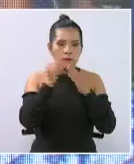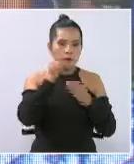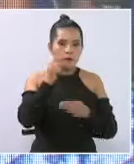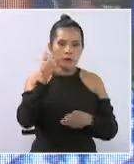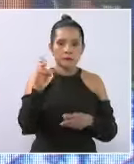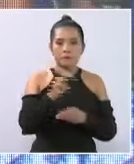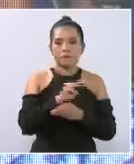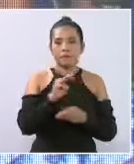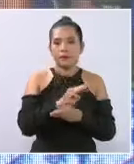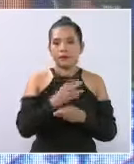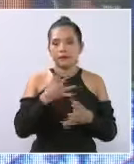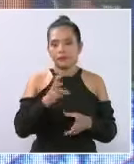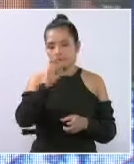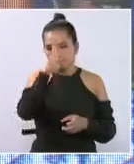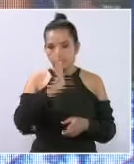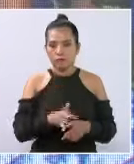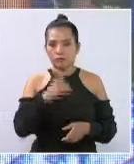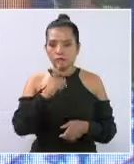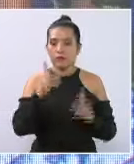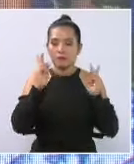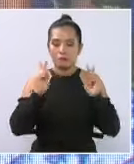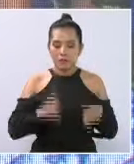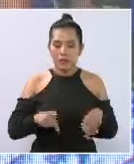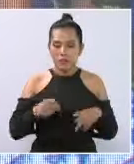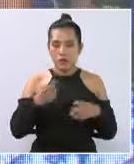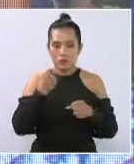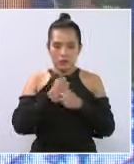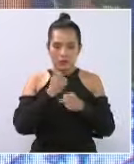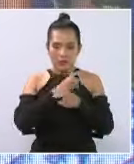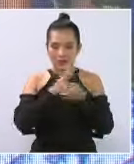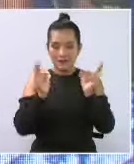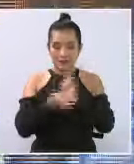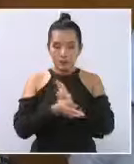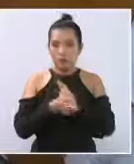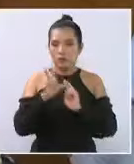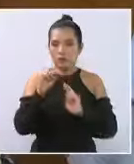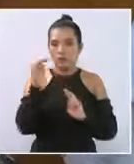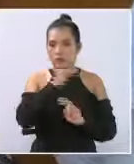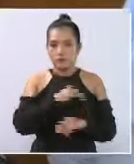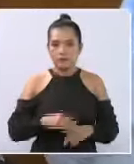respuesta señalando que un revolucionario no miente.